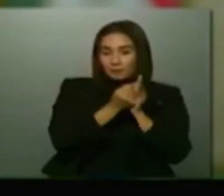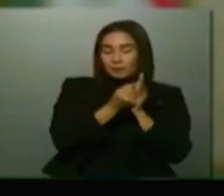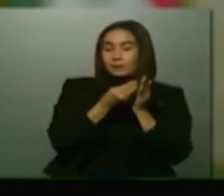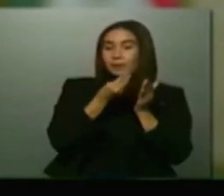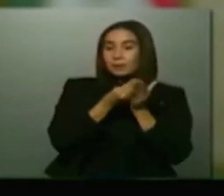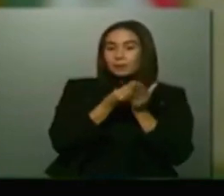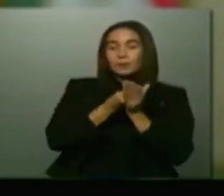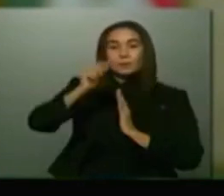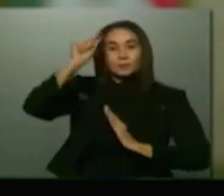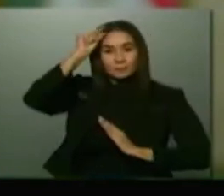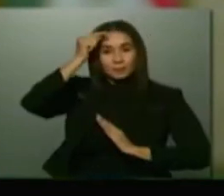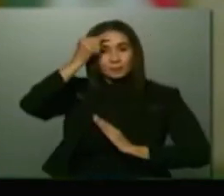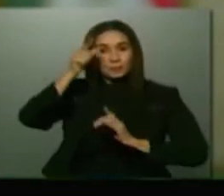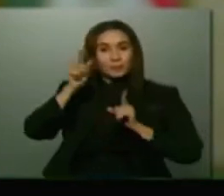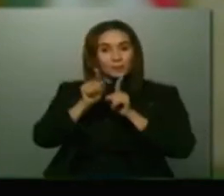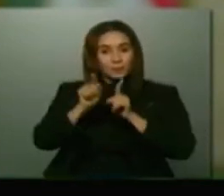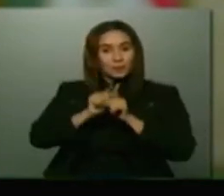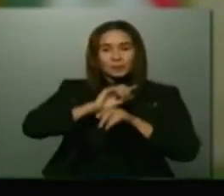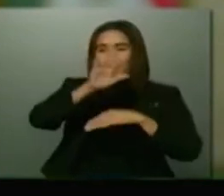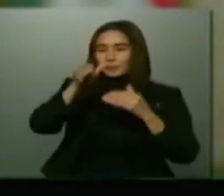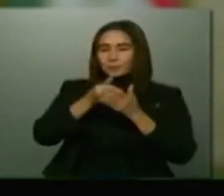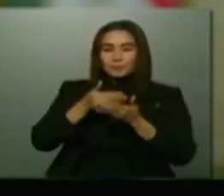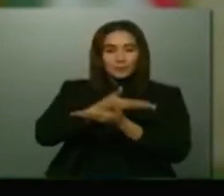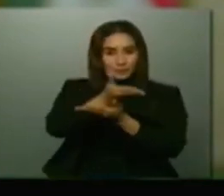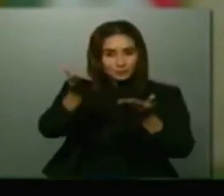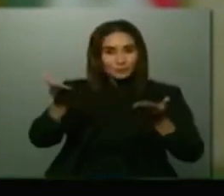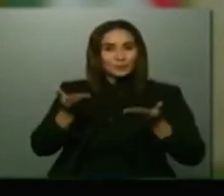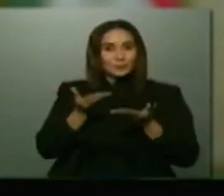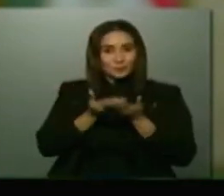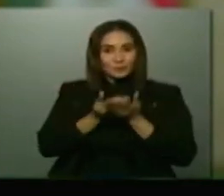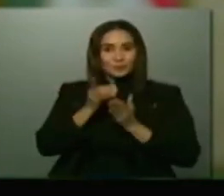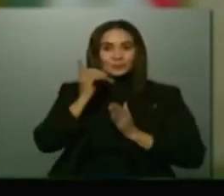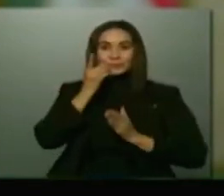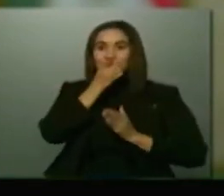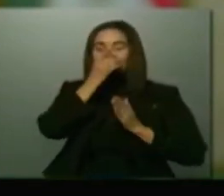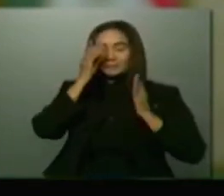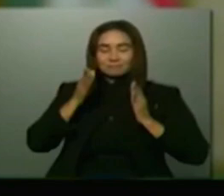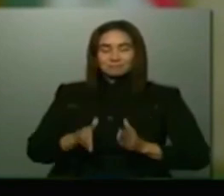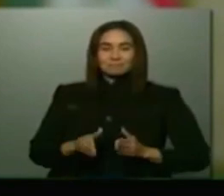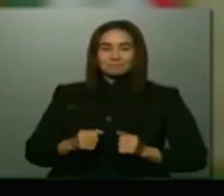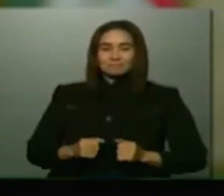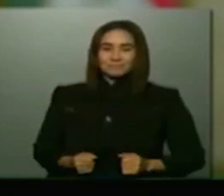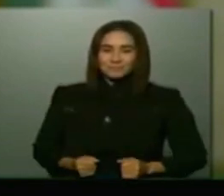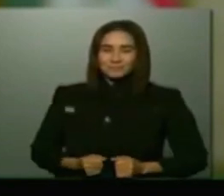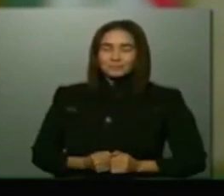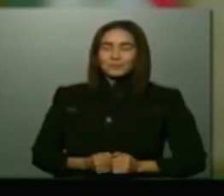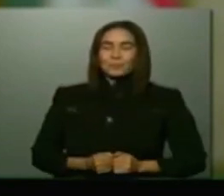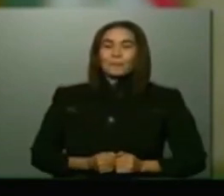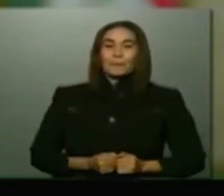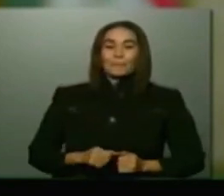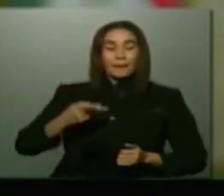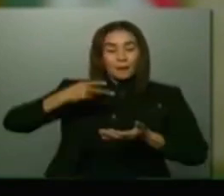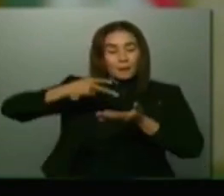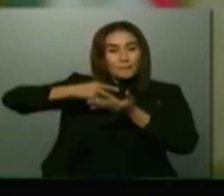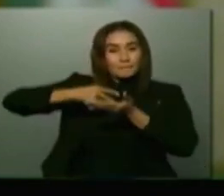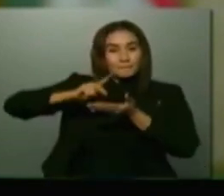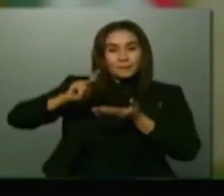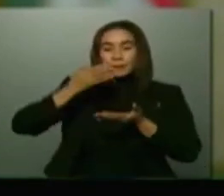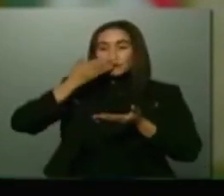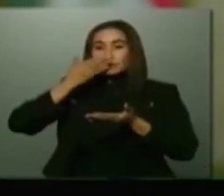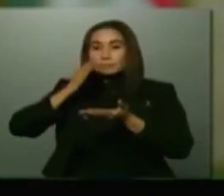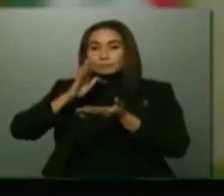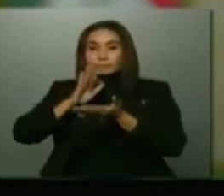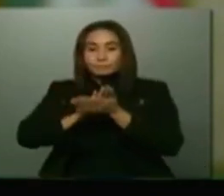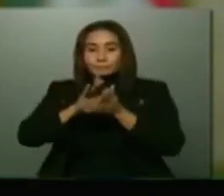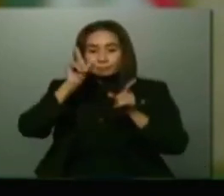arcas del Estado y también para los bolsillos de los dominicanos. Hemos pagado el mal acuerdo que